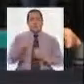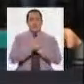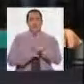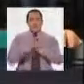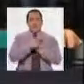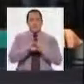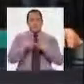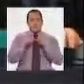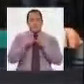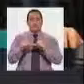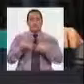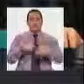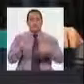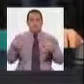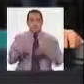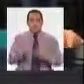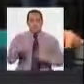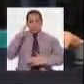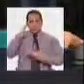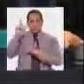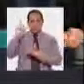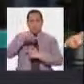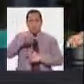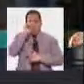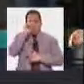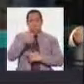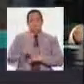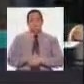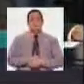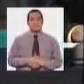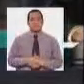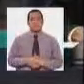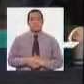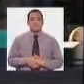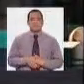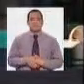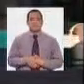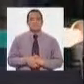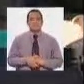defensa permanente de los comandos de Chavín de Huántar.